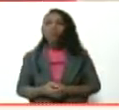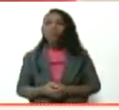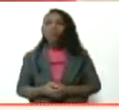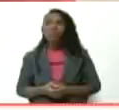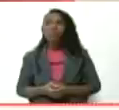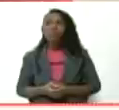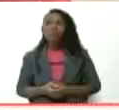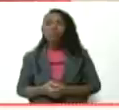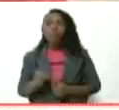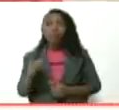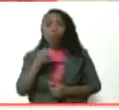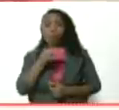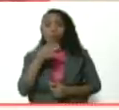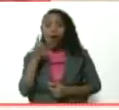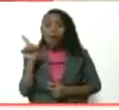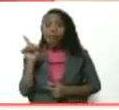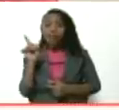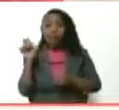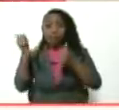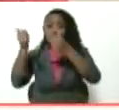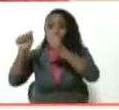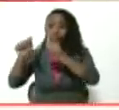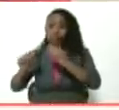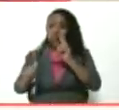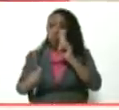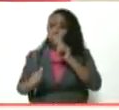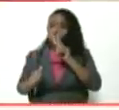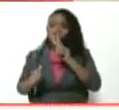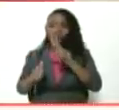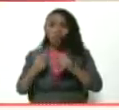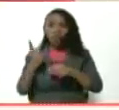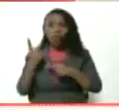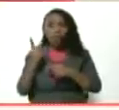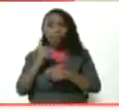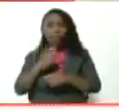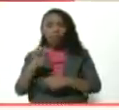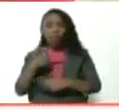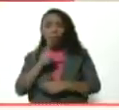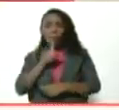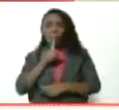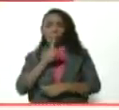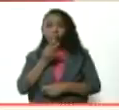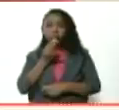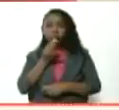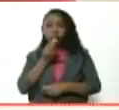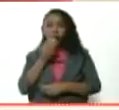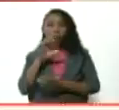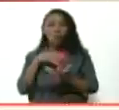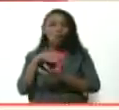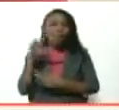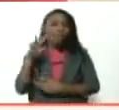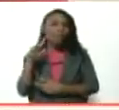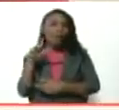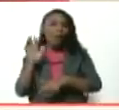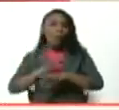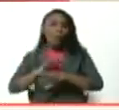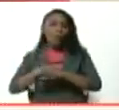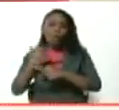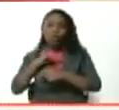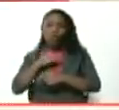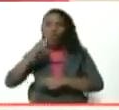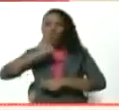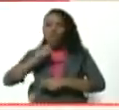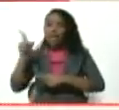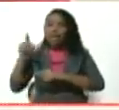Son tan expertos en este arte. Uno no dice nada. El problema es Venezuela. Por eso tenemos que resistir. Y